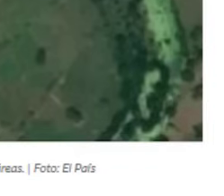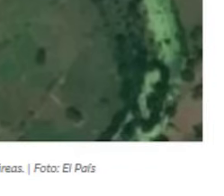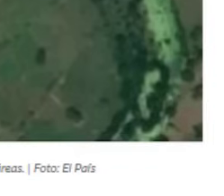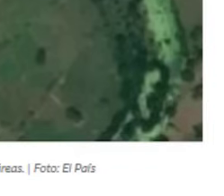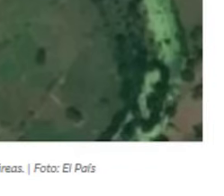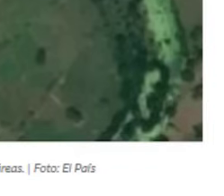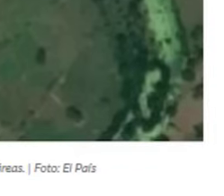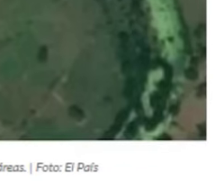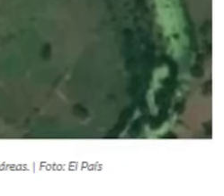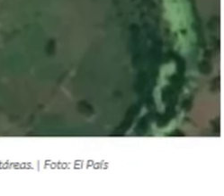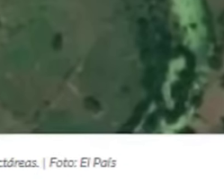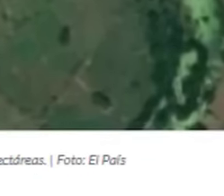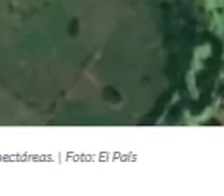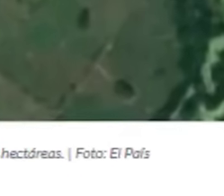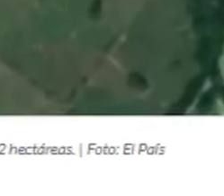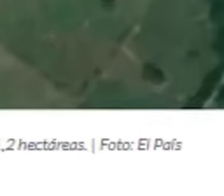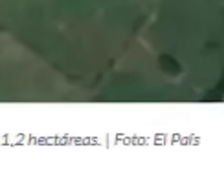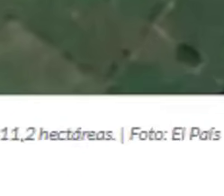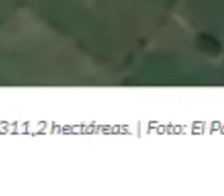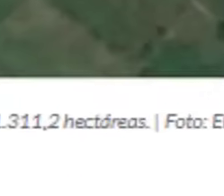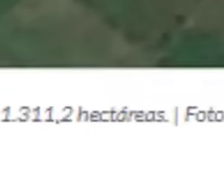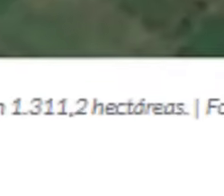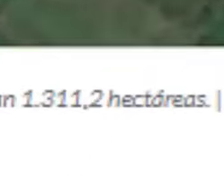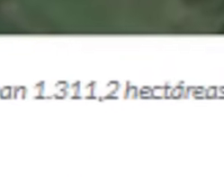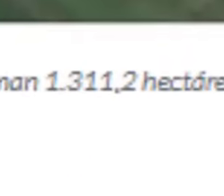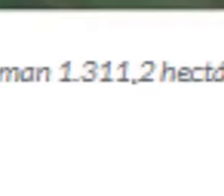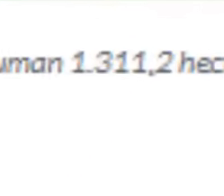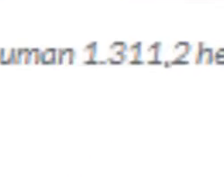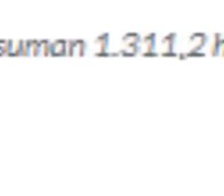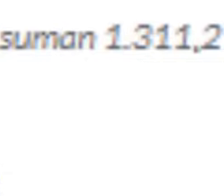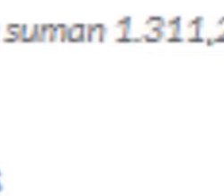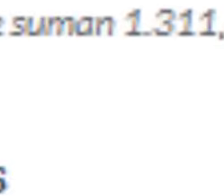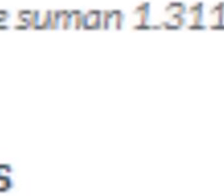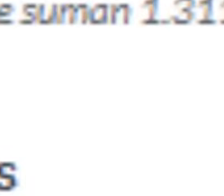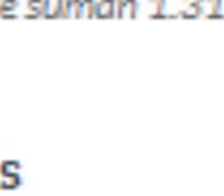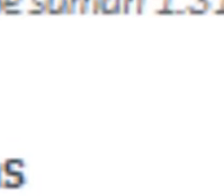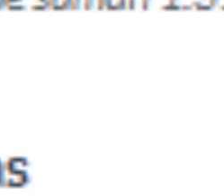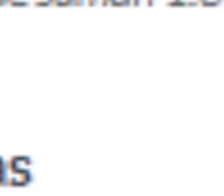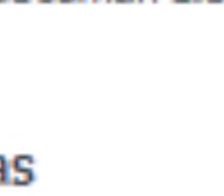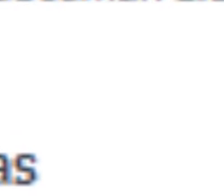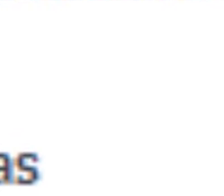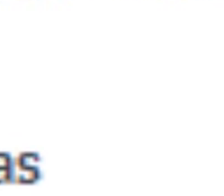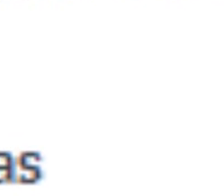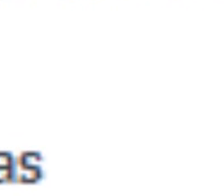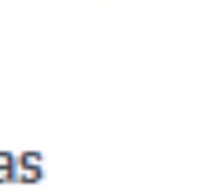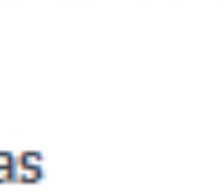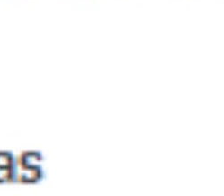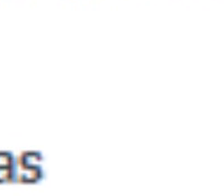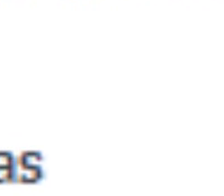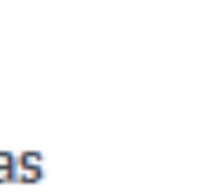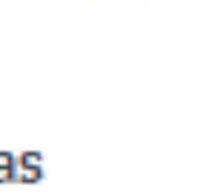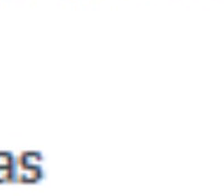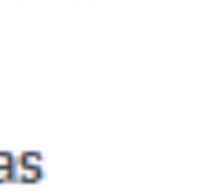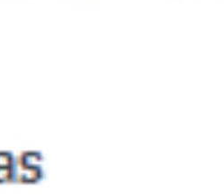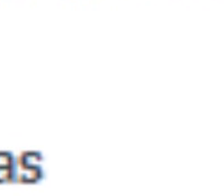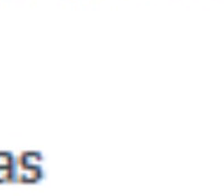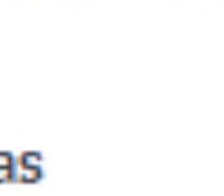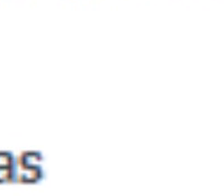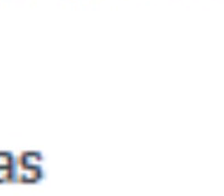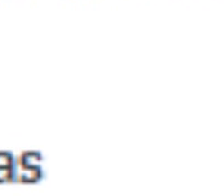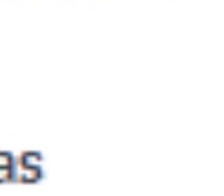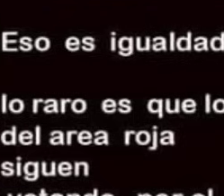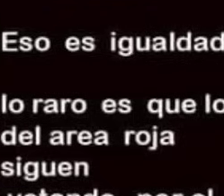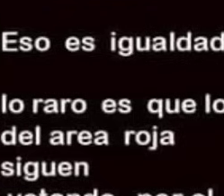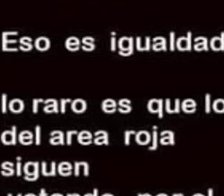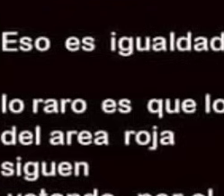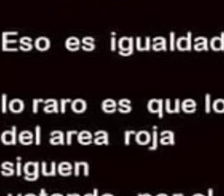propiedad del expresidente Álvaro Uribe y se llama El Ubérrimo, y se estima que mide, según el diario El País, unas 1.500 hectáreas,